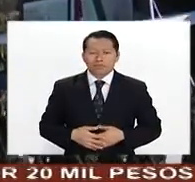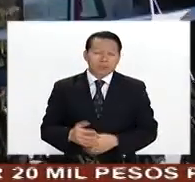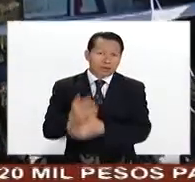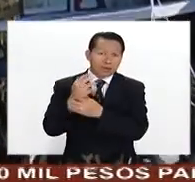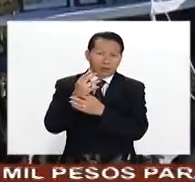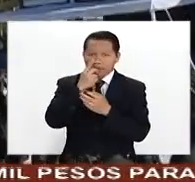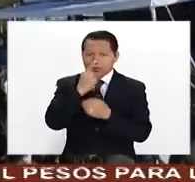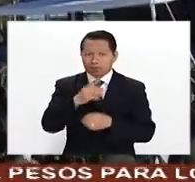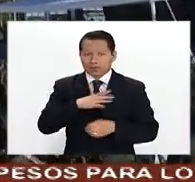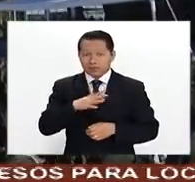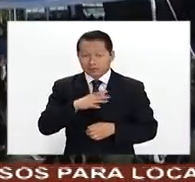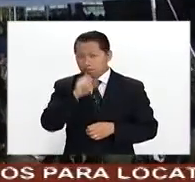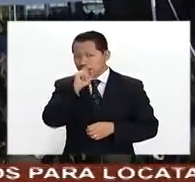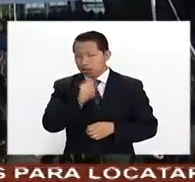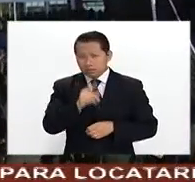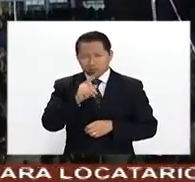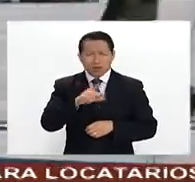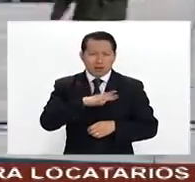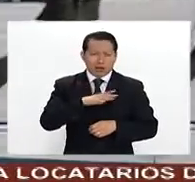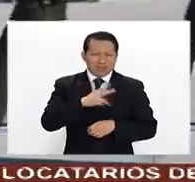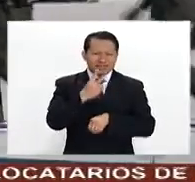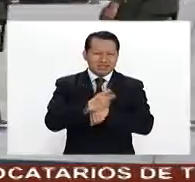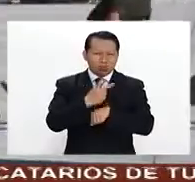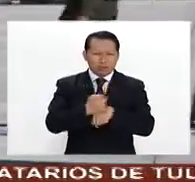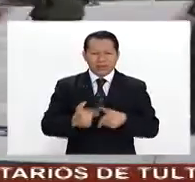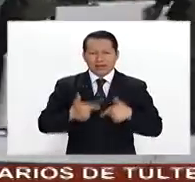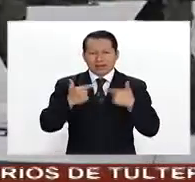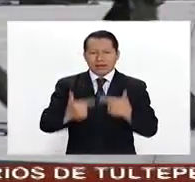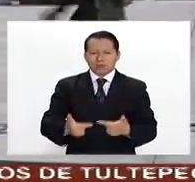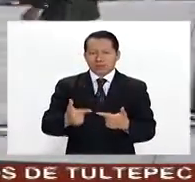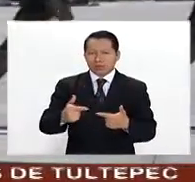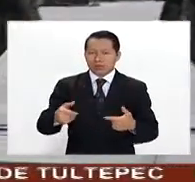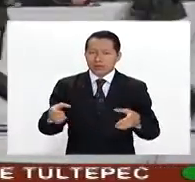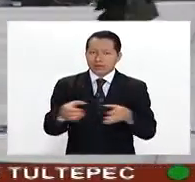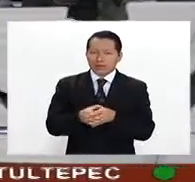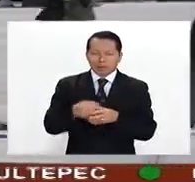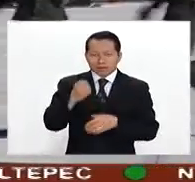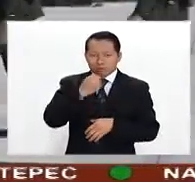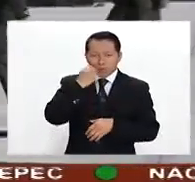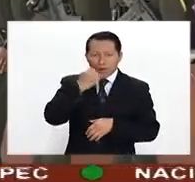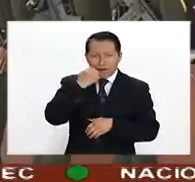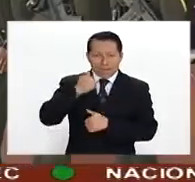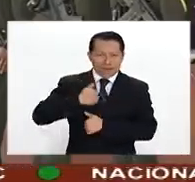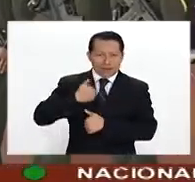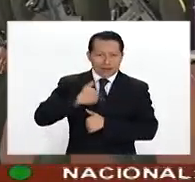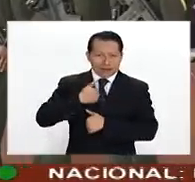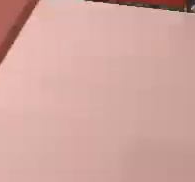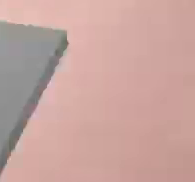al encabezar la ceremonia de graduación de la segunda generación de antigüedad de la Escuela Militar de Sargentos.